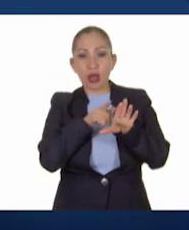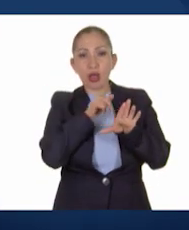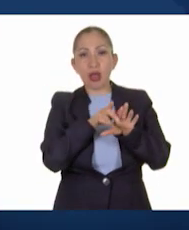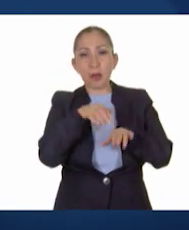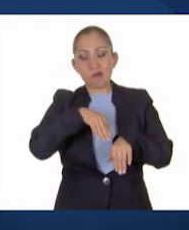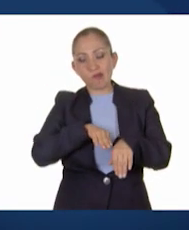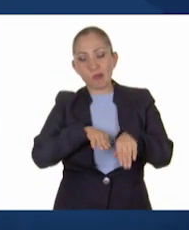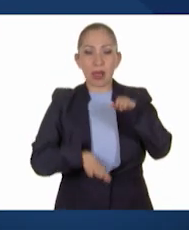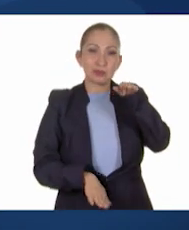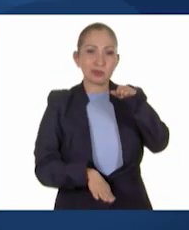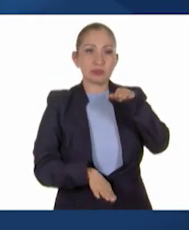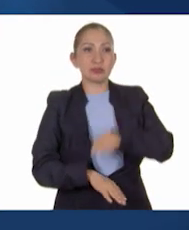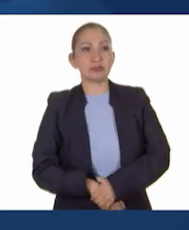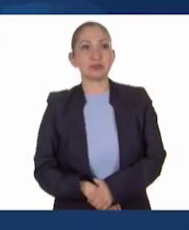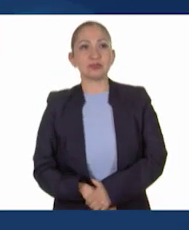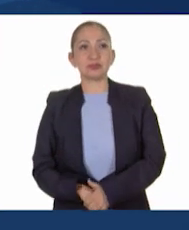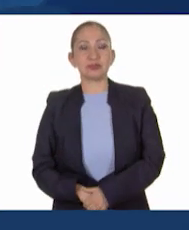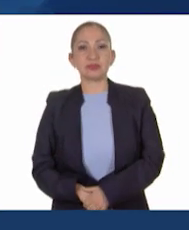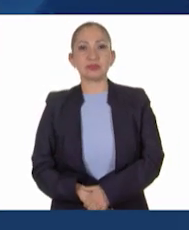pata.